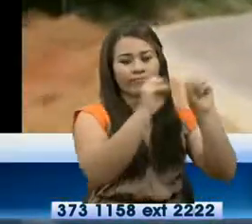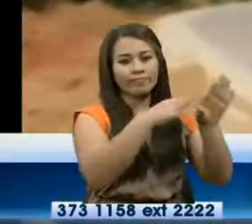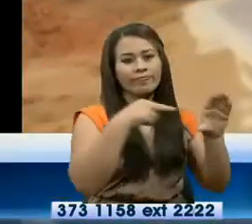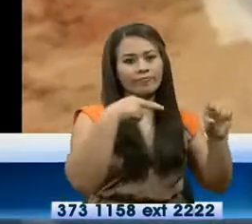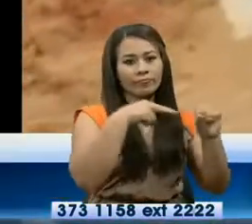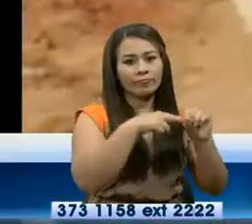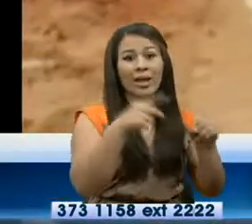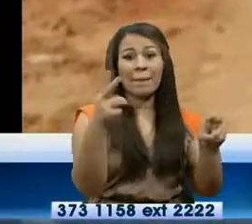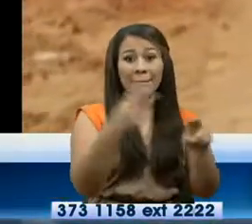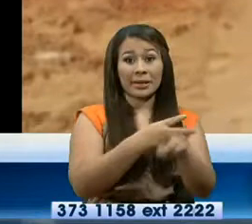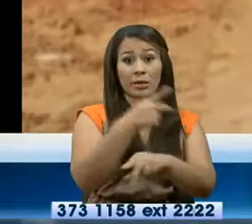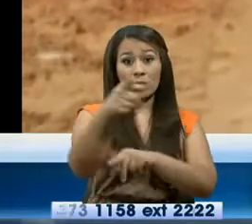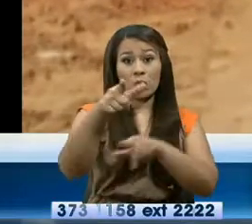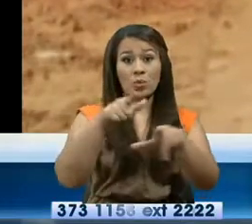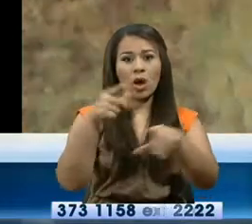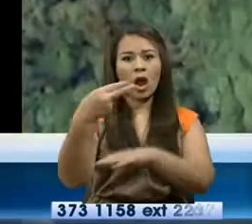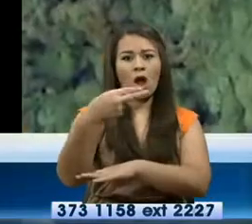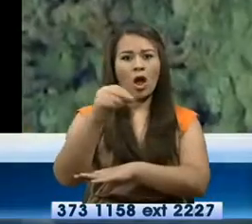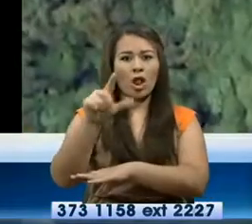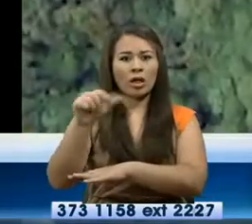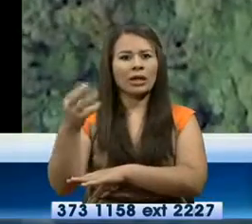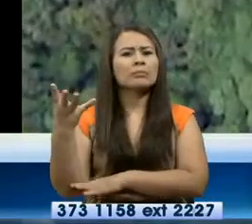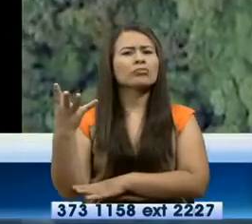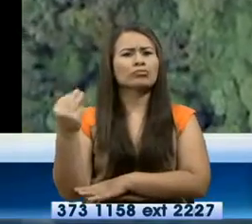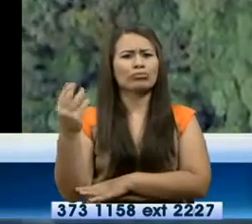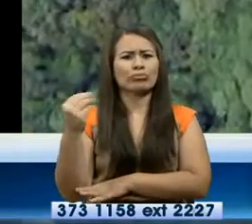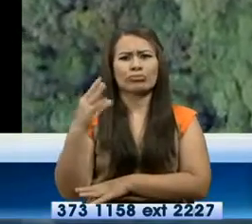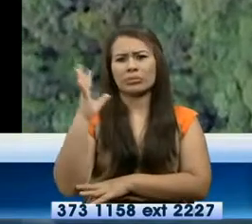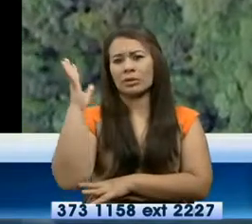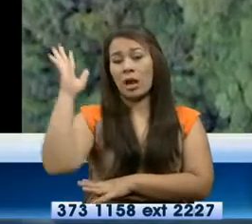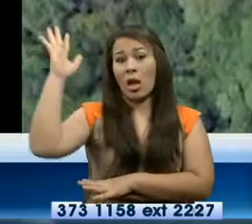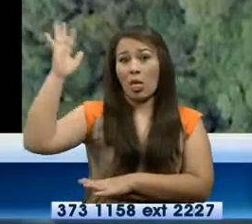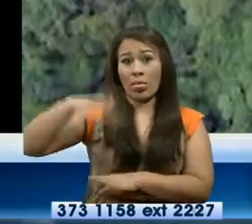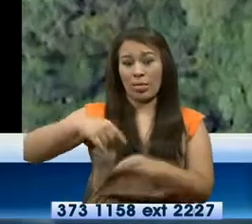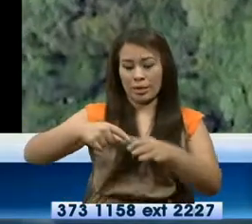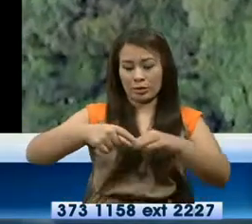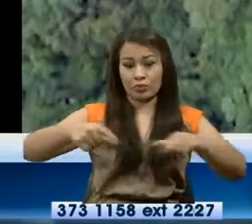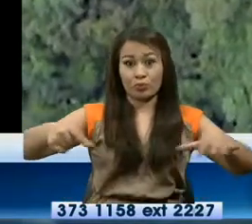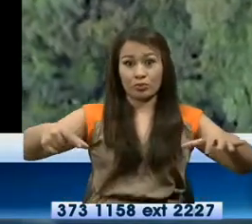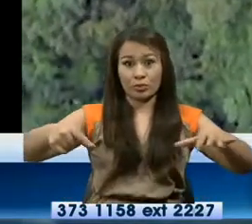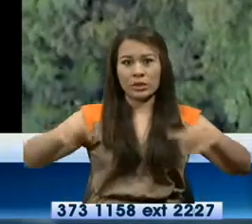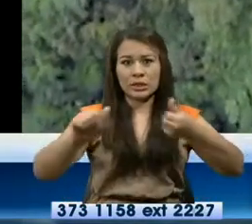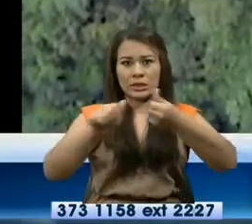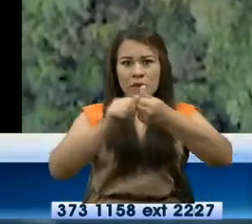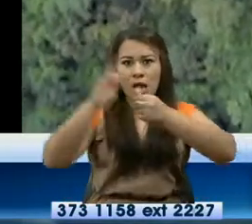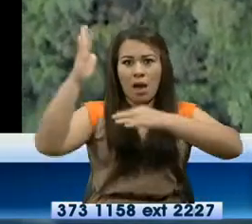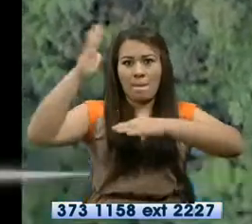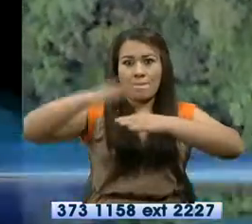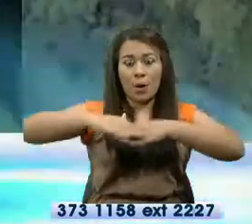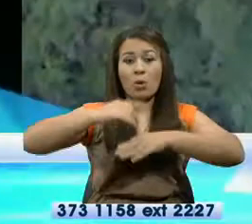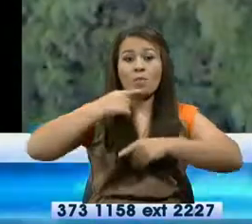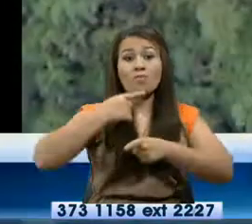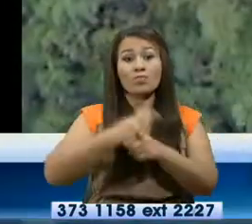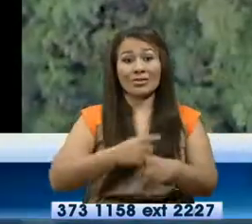El peligro en el sector Hollín es permanente debido a una grieta de 1/2 metro que estaría a punto del colapso. Es por